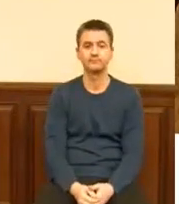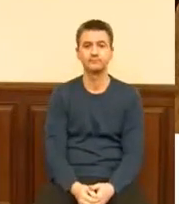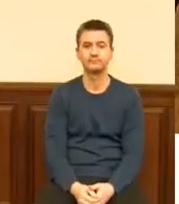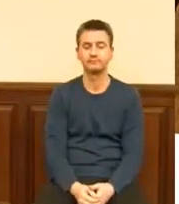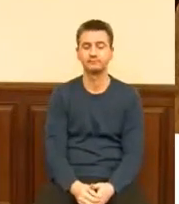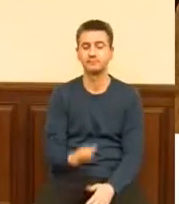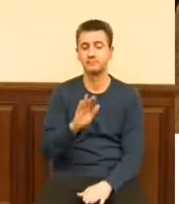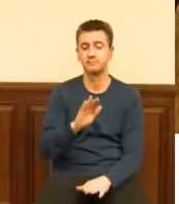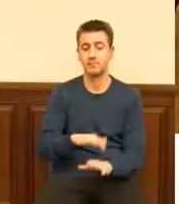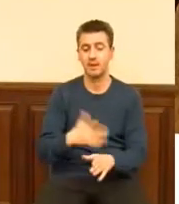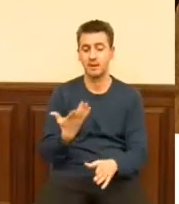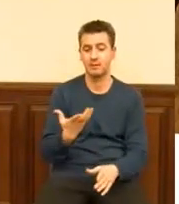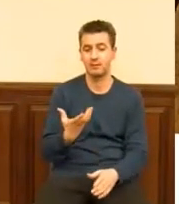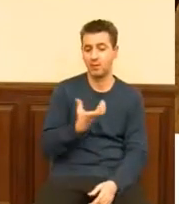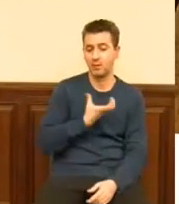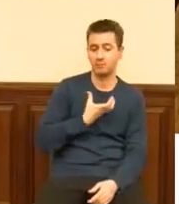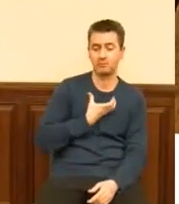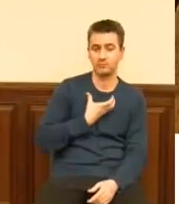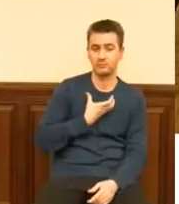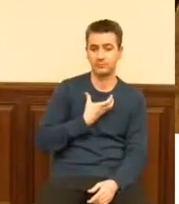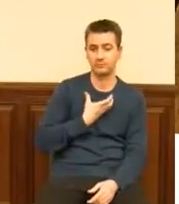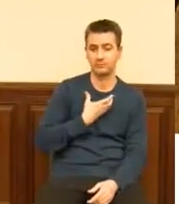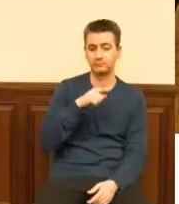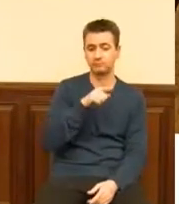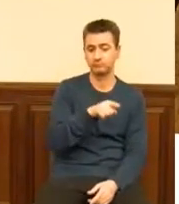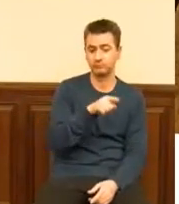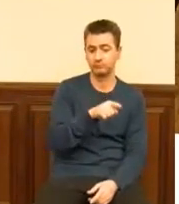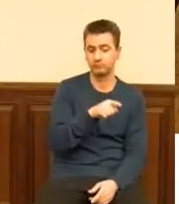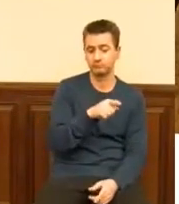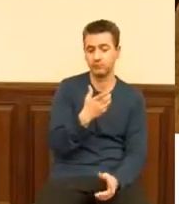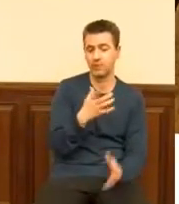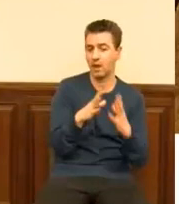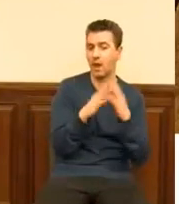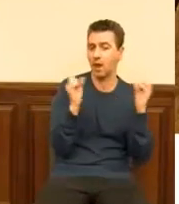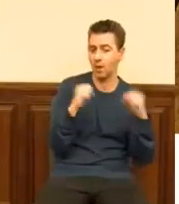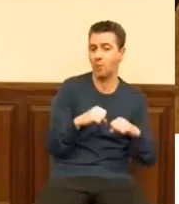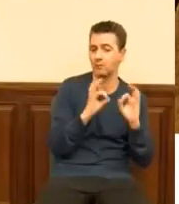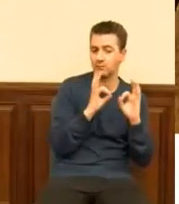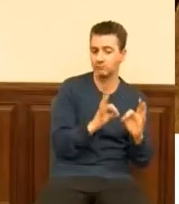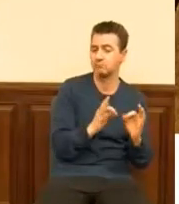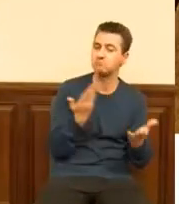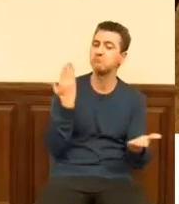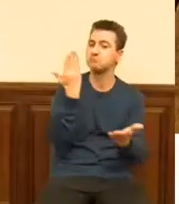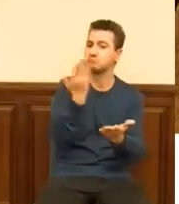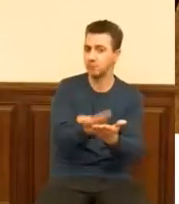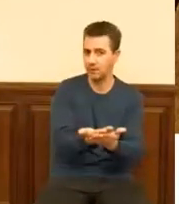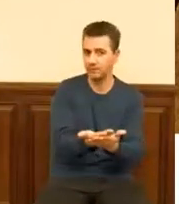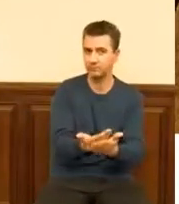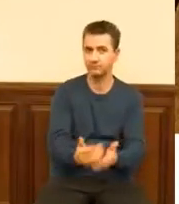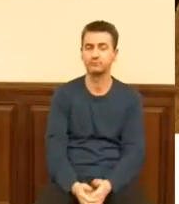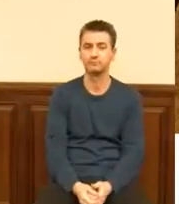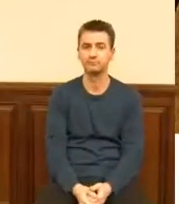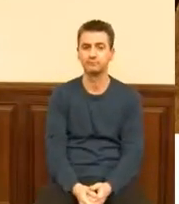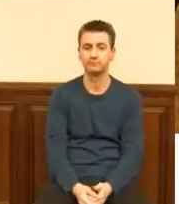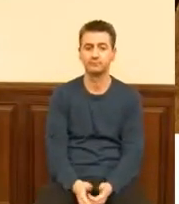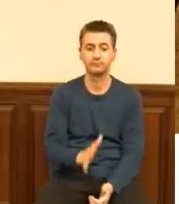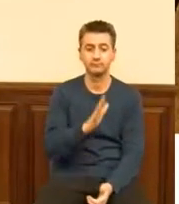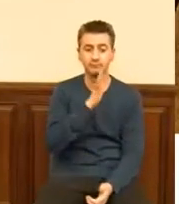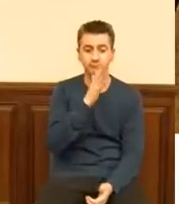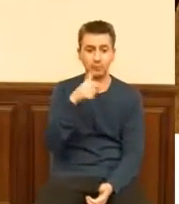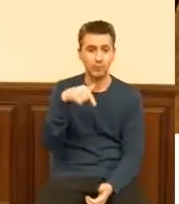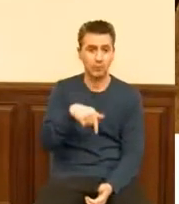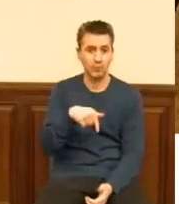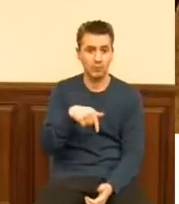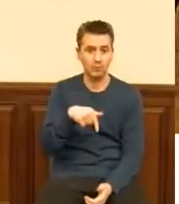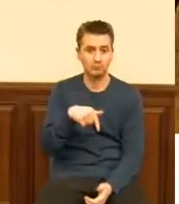de gobierno pues cumpla lo acordado por esta corporación municipal en comisiones y plenos, porque si este equipo de gobierno